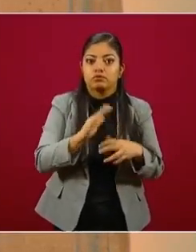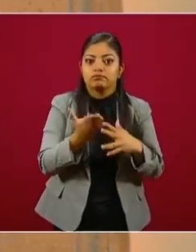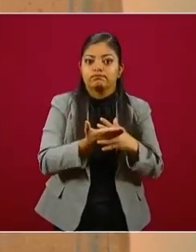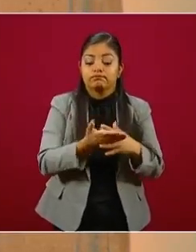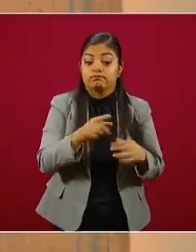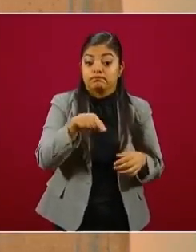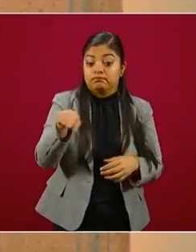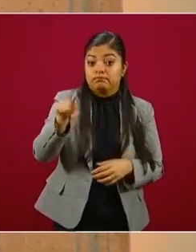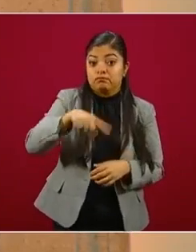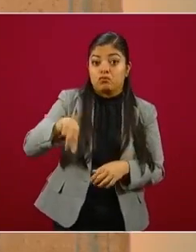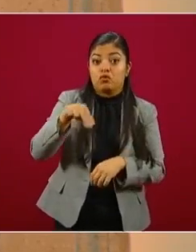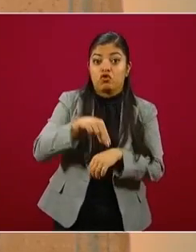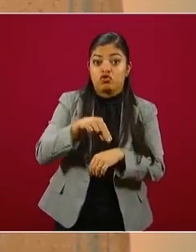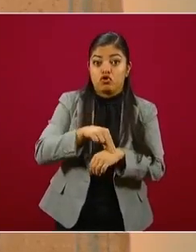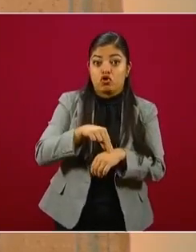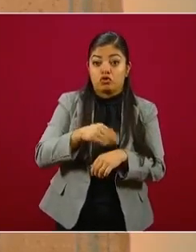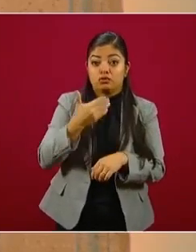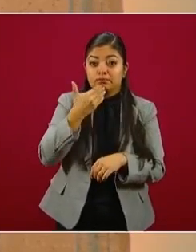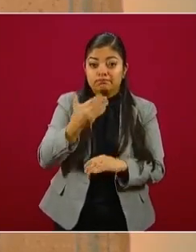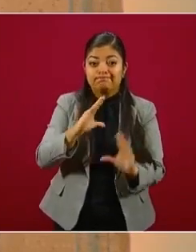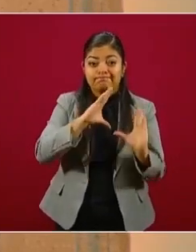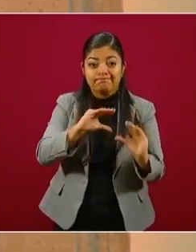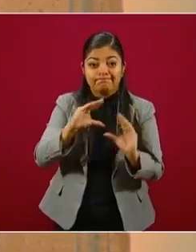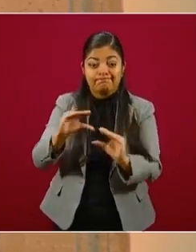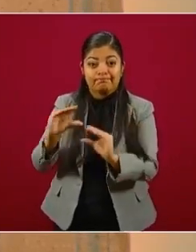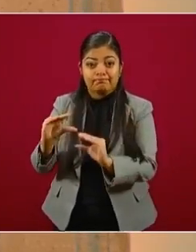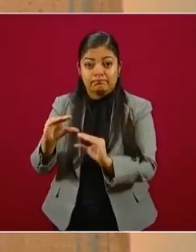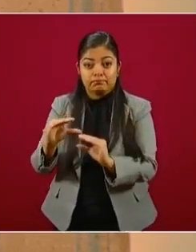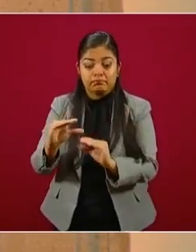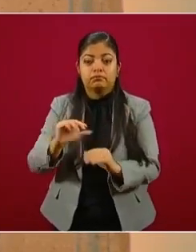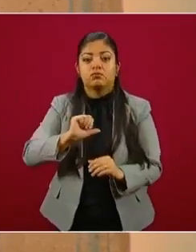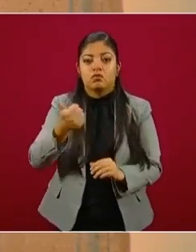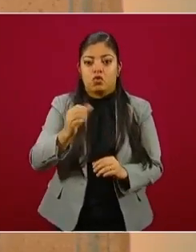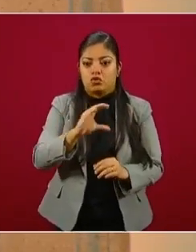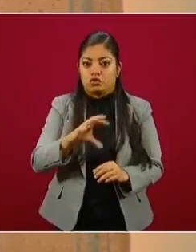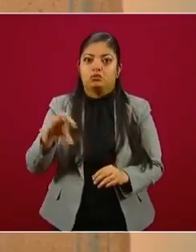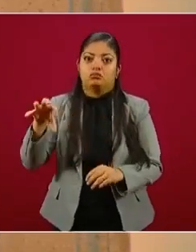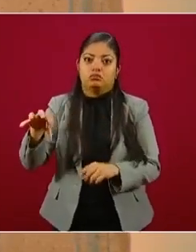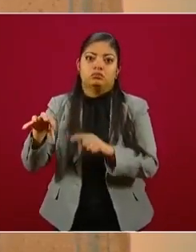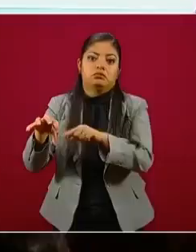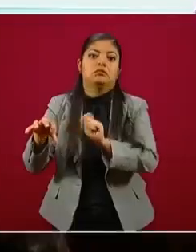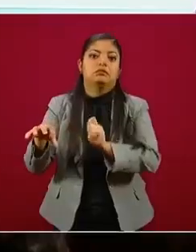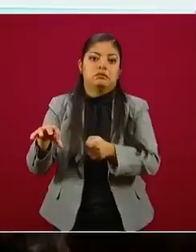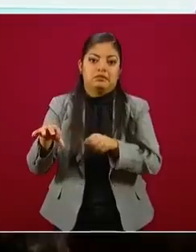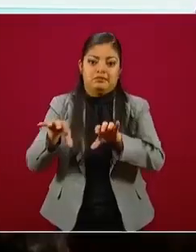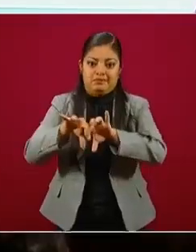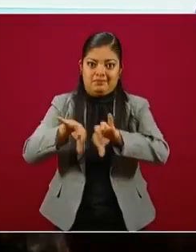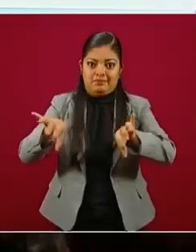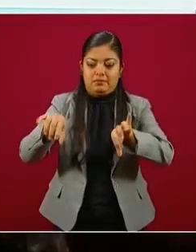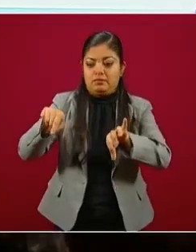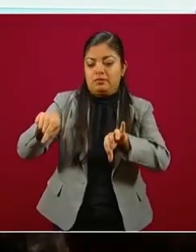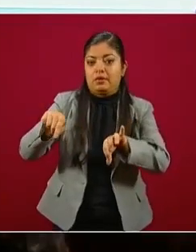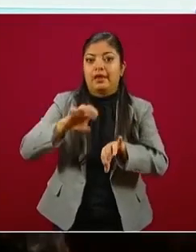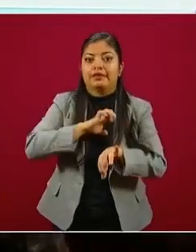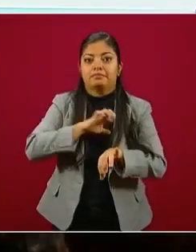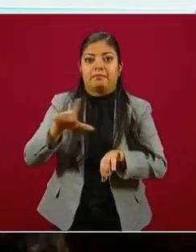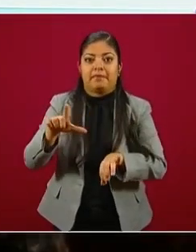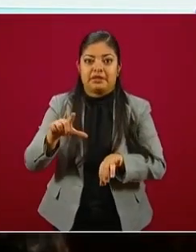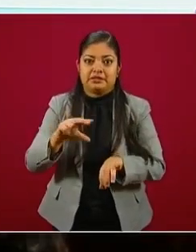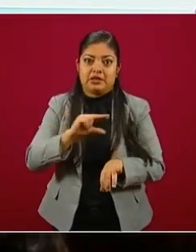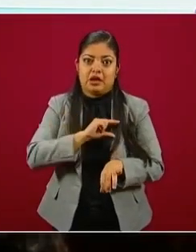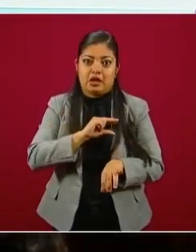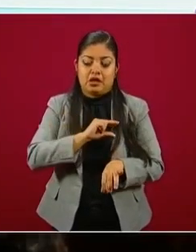médicos generales de muy buena preparación, y la otra mitad es con especialistas. Esto se cambia en otros países, pero